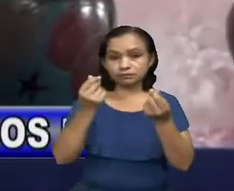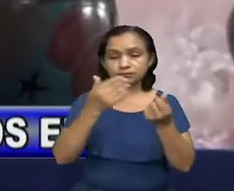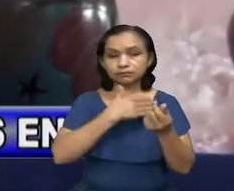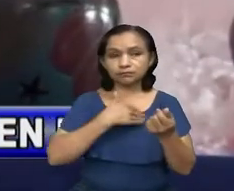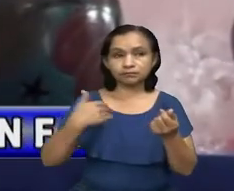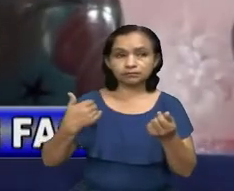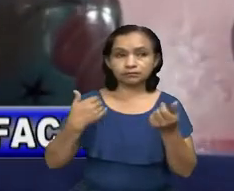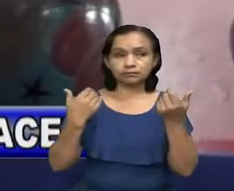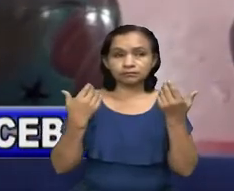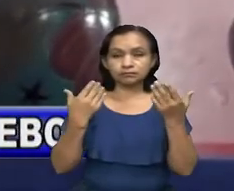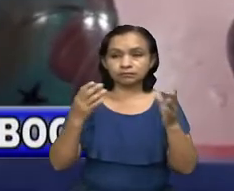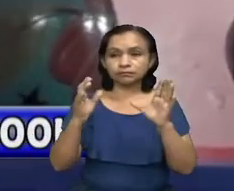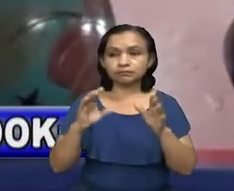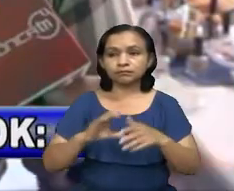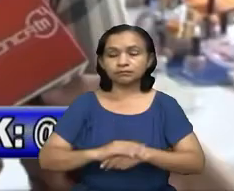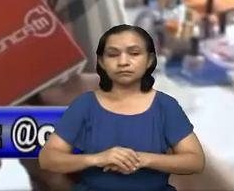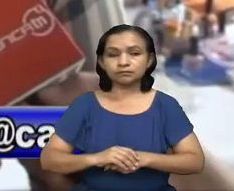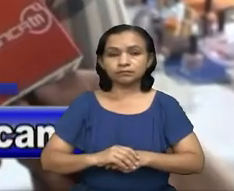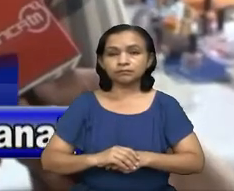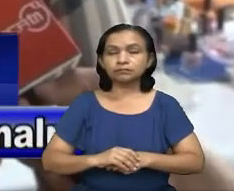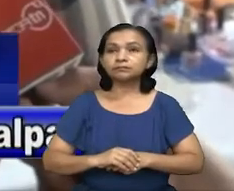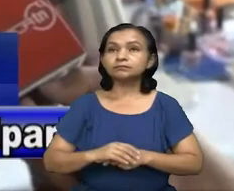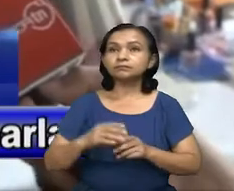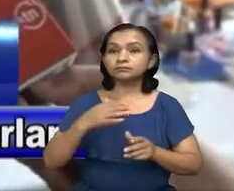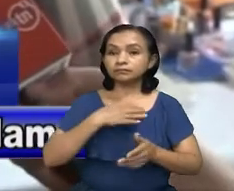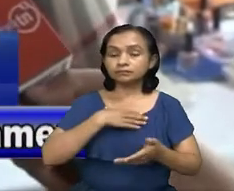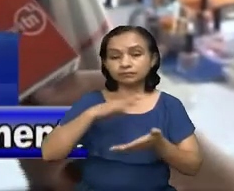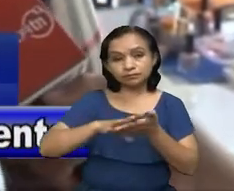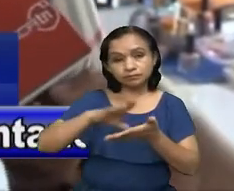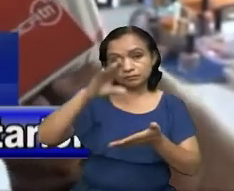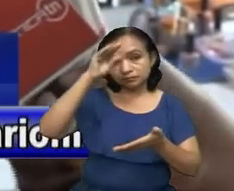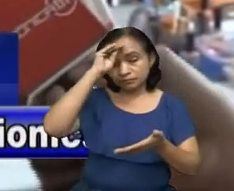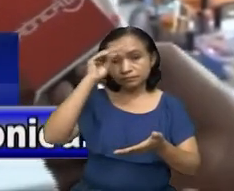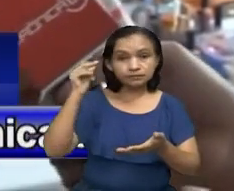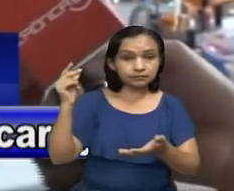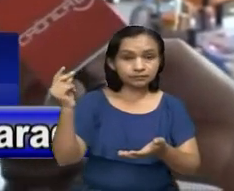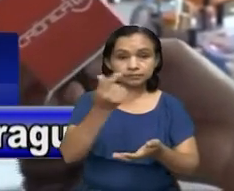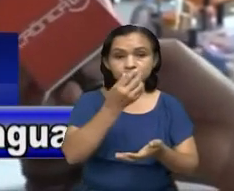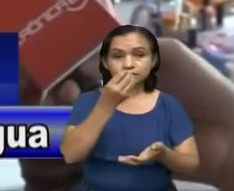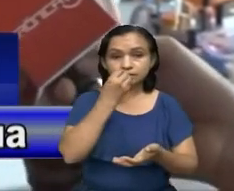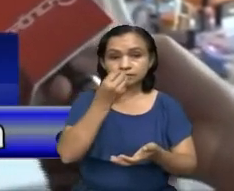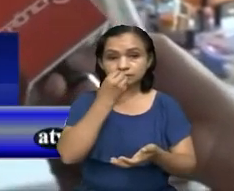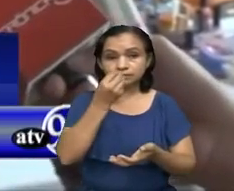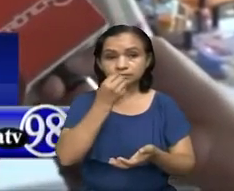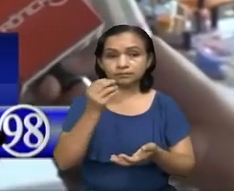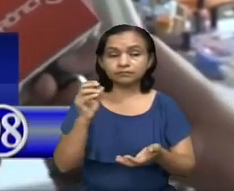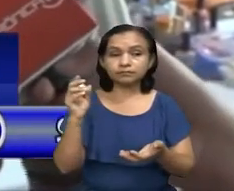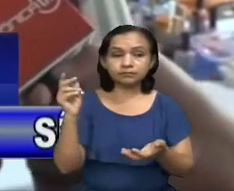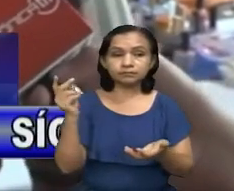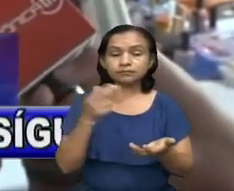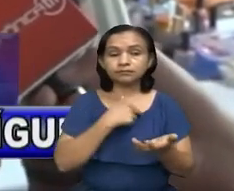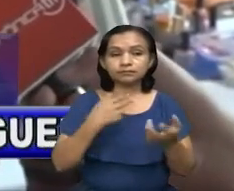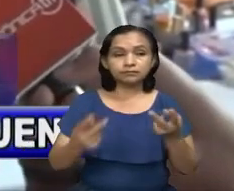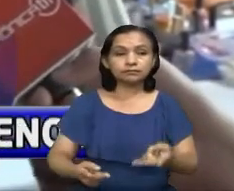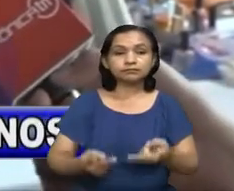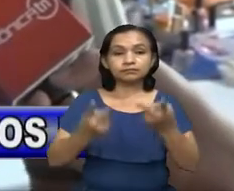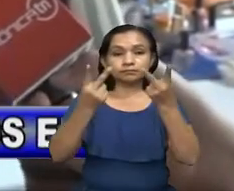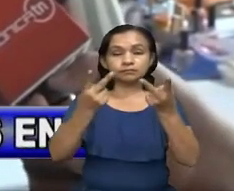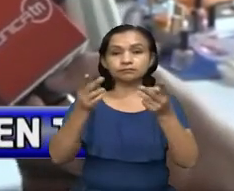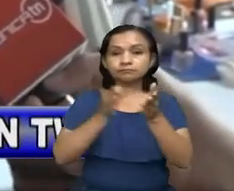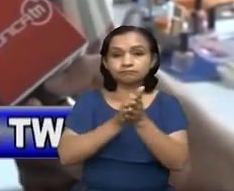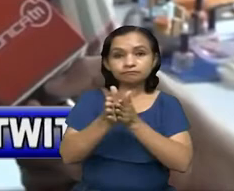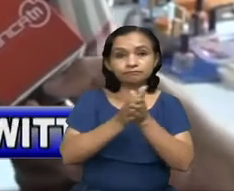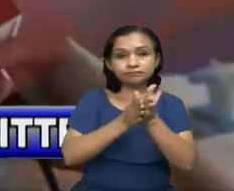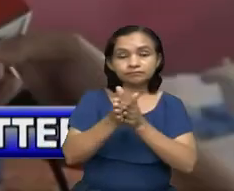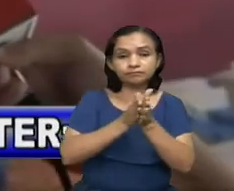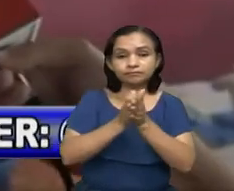sus condiciones de vida. Mi emprendimiento es de comida rápida, pero no solamente de comida rápida, sino de bebida, batidos y